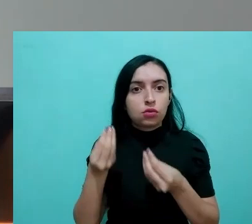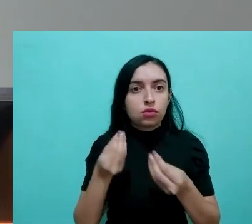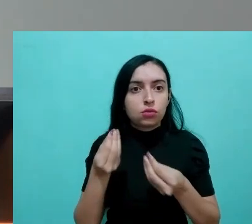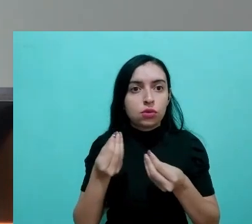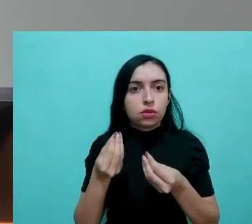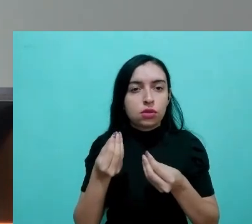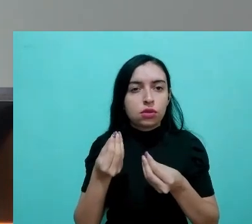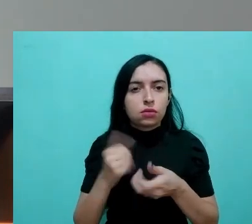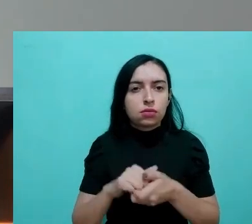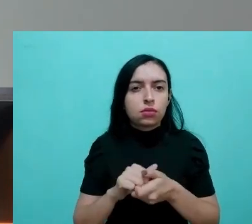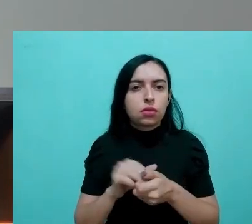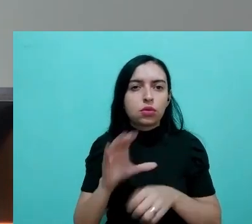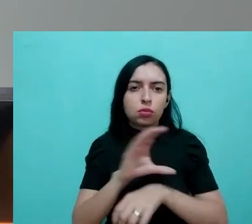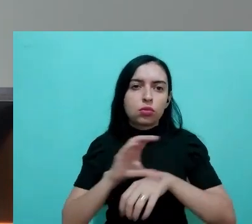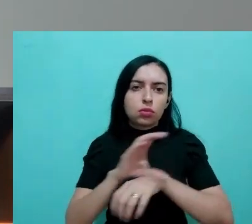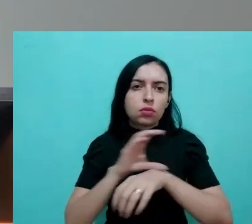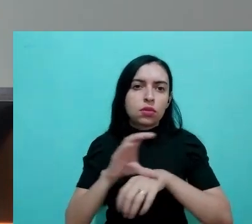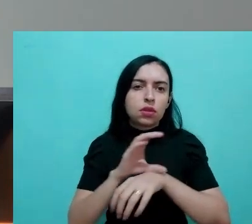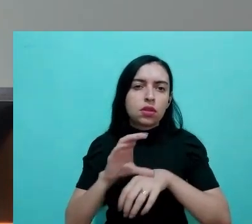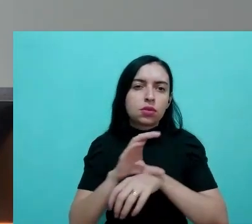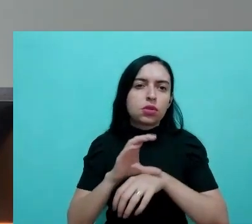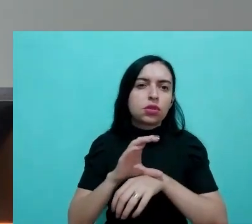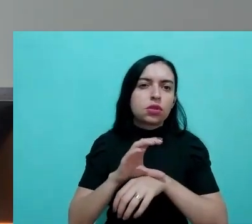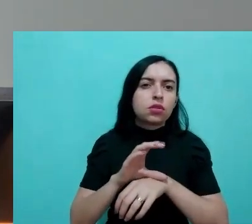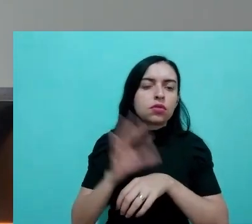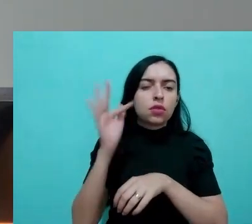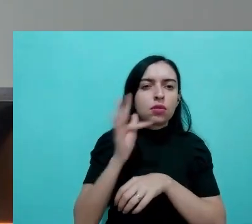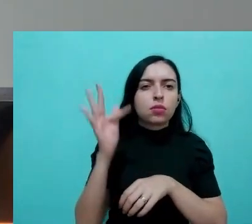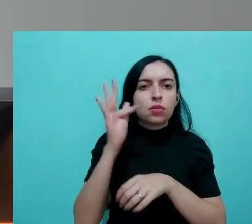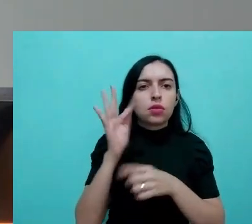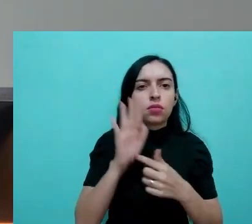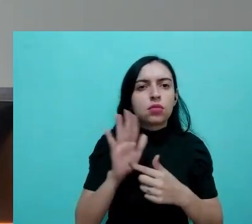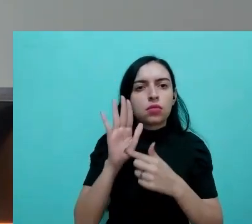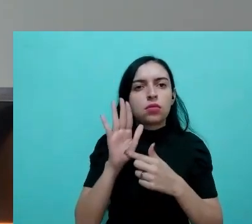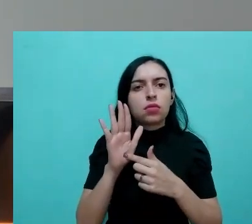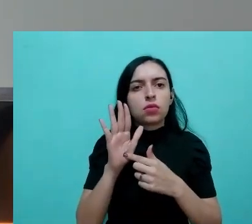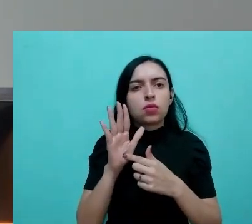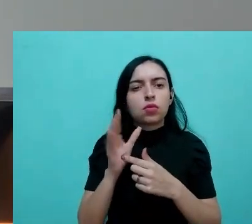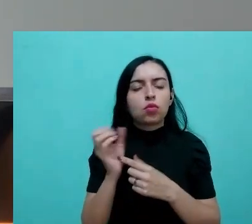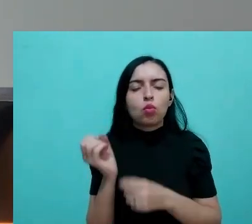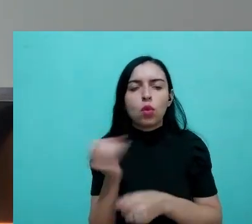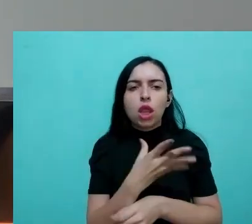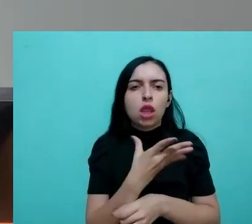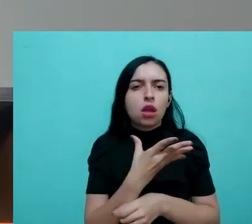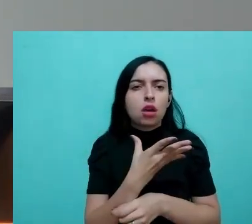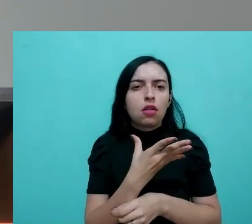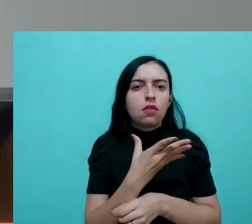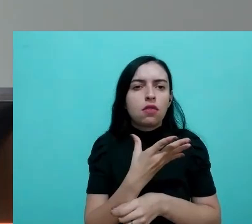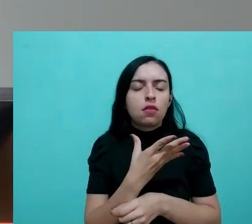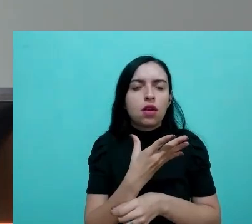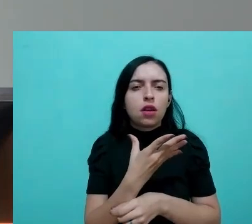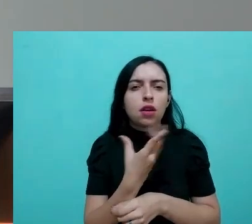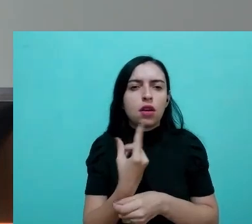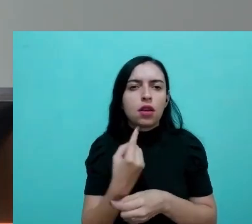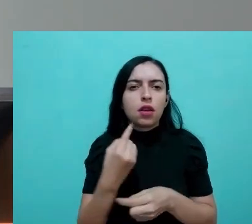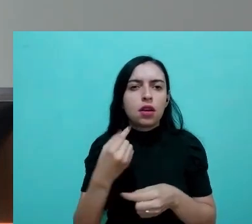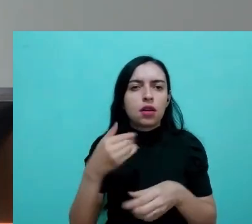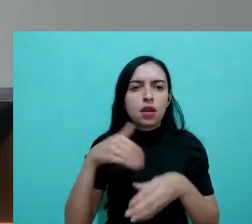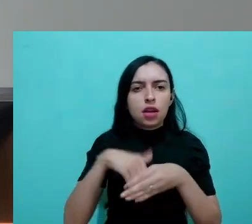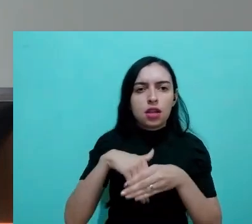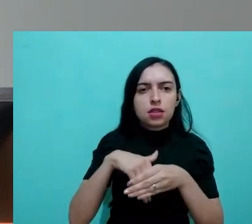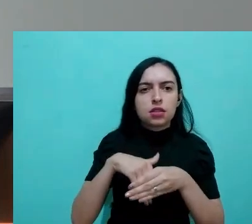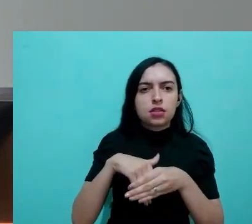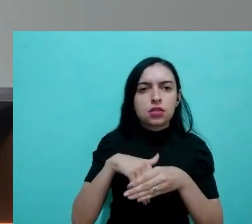el constitucionalismo francés se desarrolló como una nueva religión cívica, pero una religión de